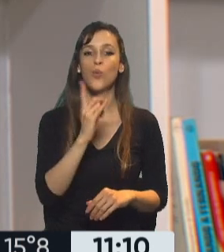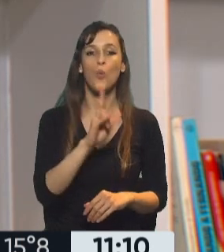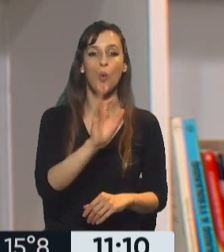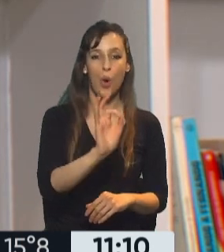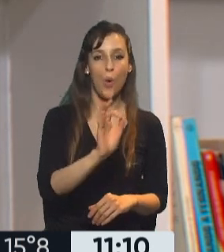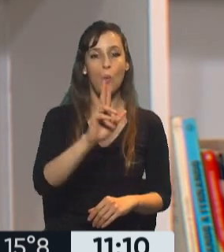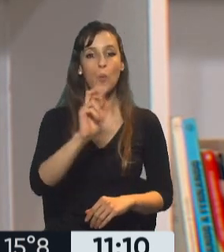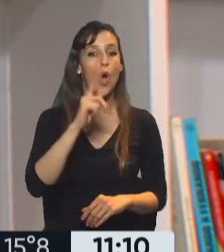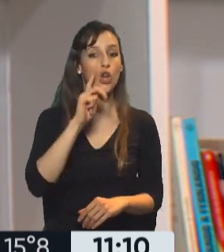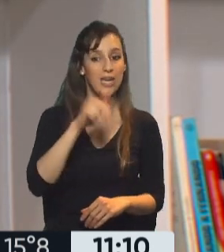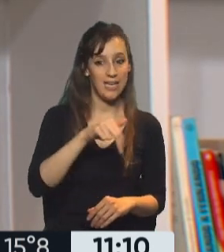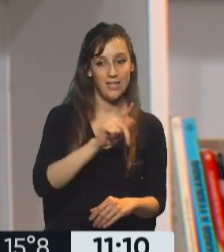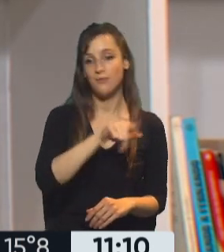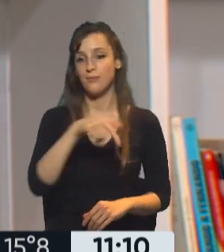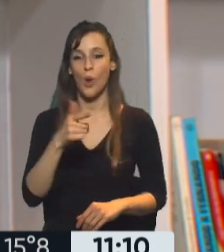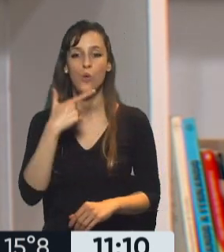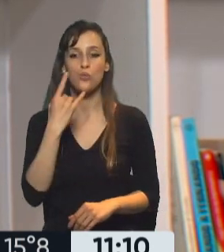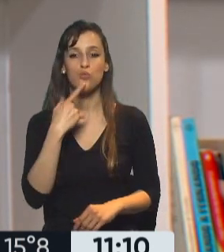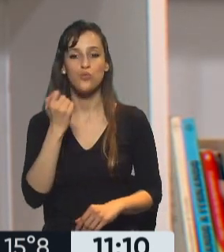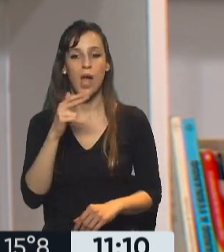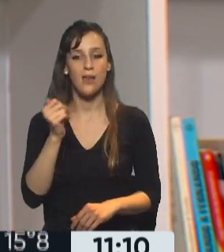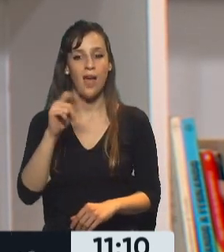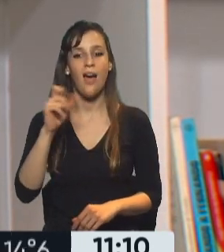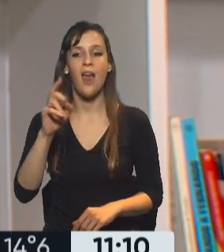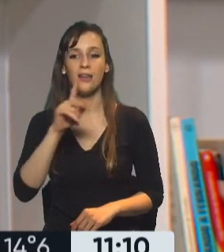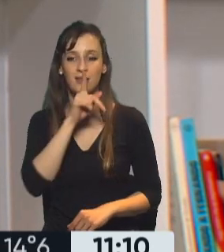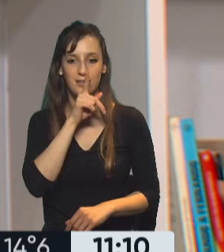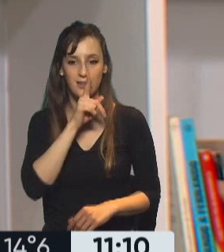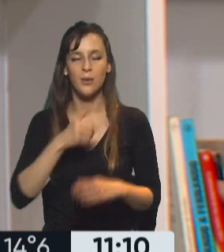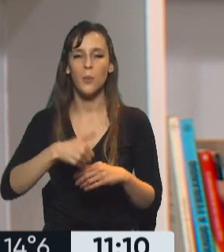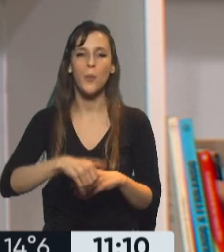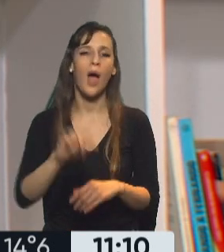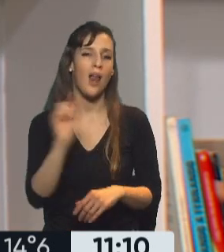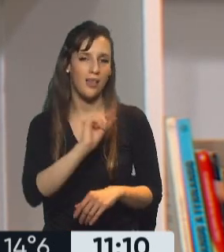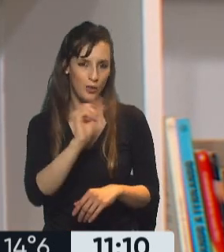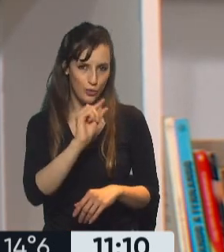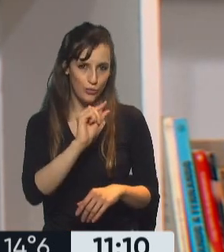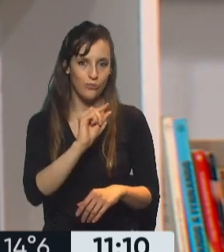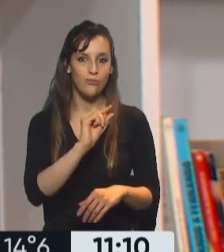y Susana Cart, que van a hablar con nosotros en un ratito. Ya estamos en contacto con ellos.